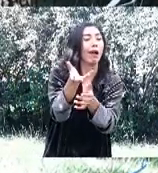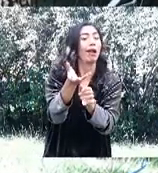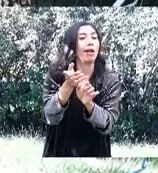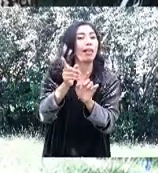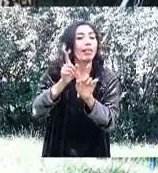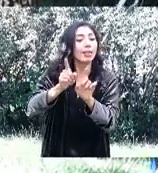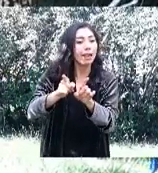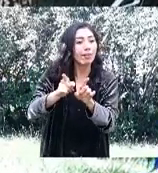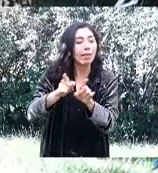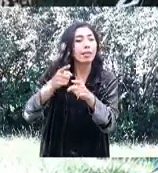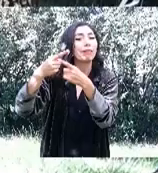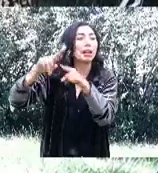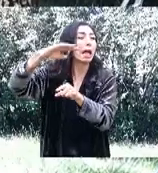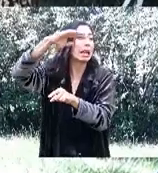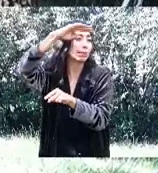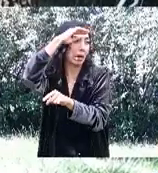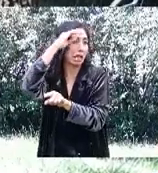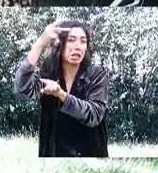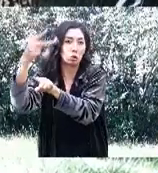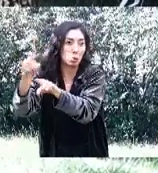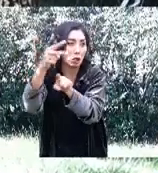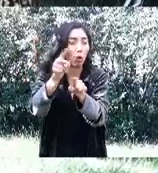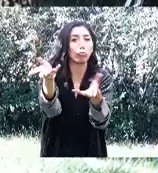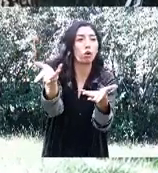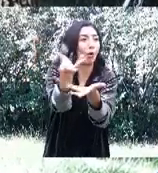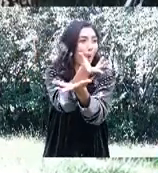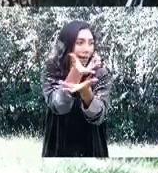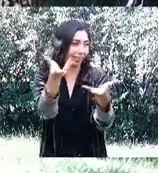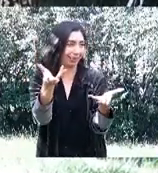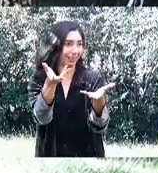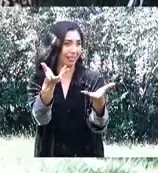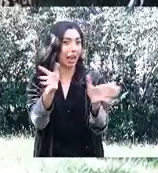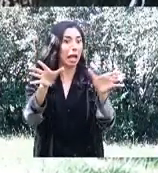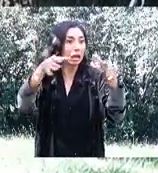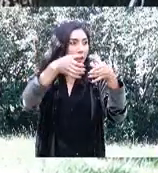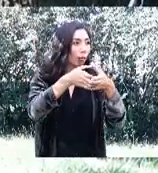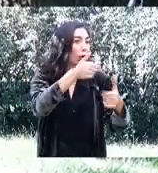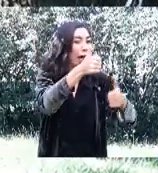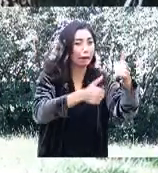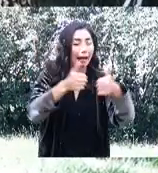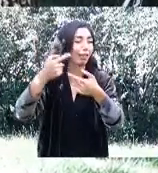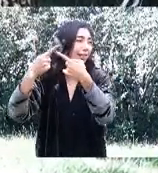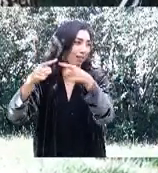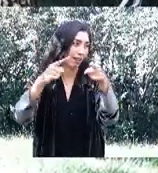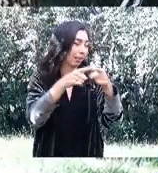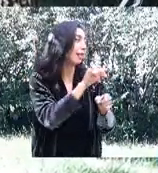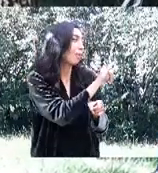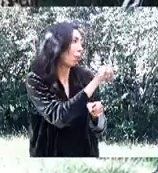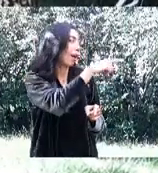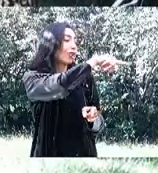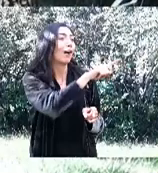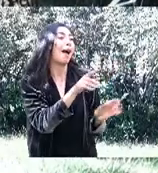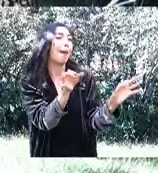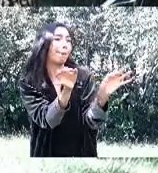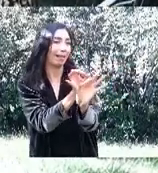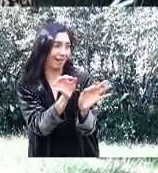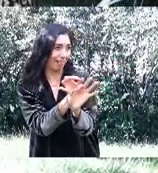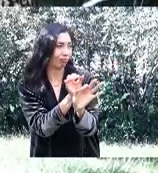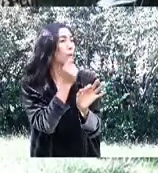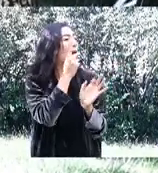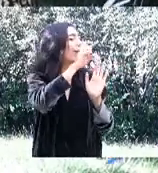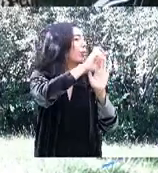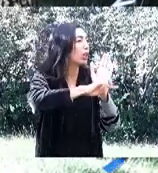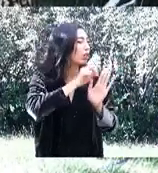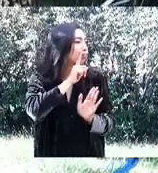donde comparten diferentes expertises es un equipo muy interdisciplinar que ahora lo van a explicar de manera mucho más práctica a través de los proyectos que